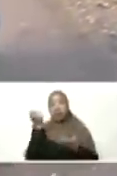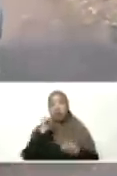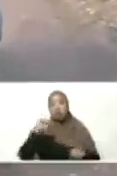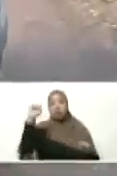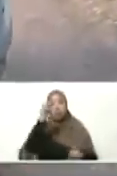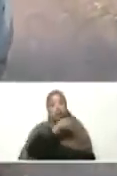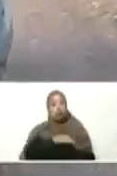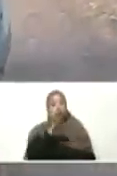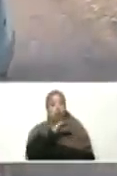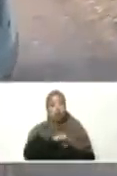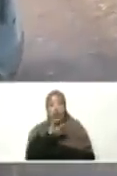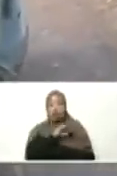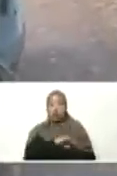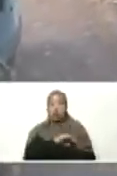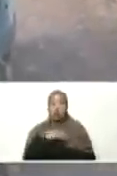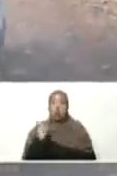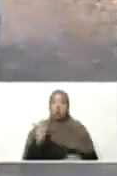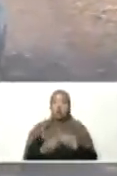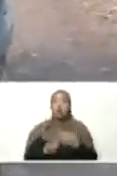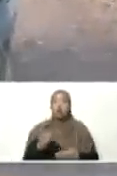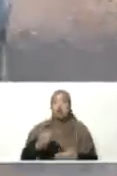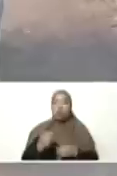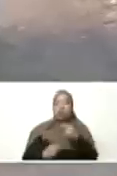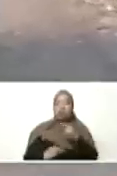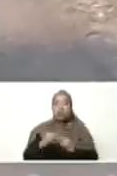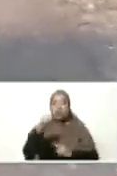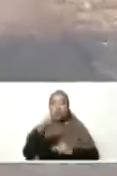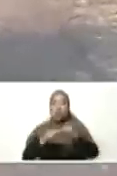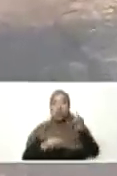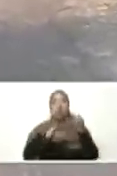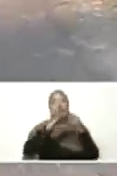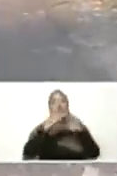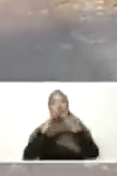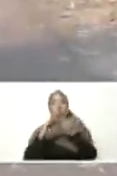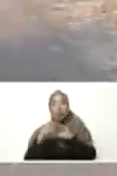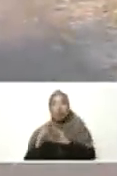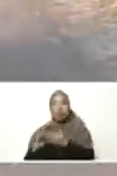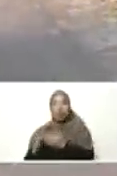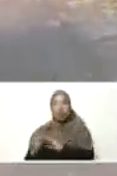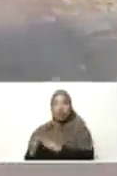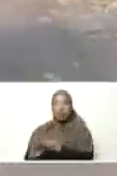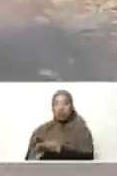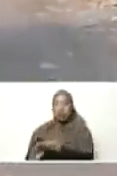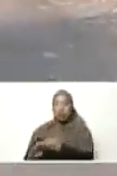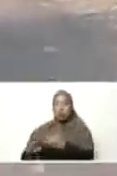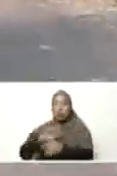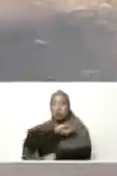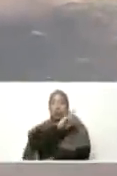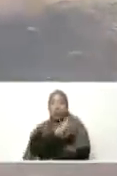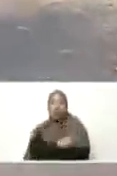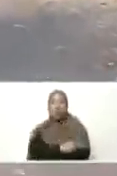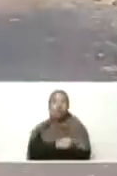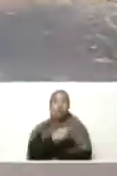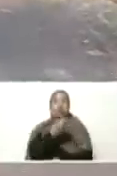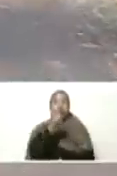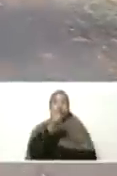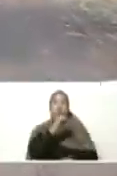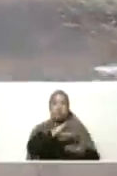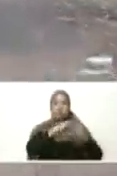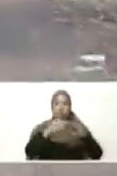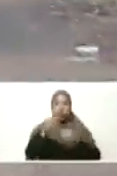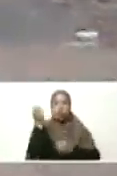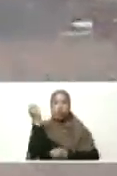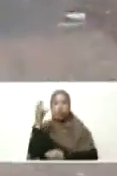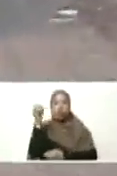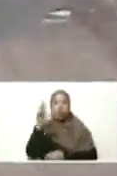libre solo se puede construir desde las comunas. Desde la articulación de la fuerza de los consejos comunales, desde